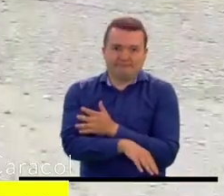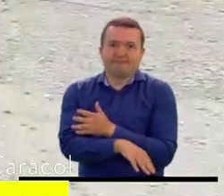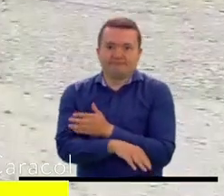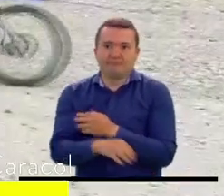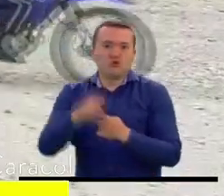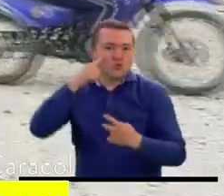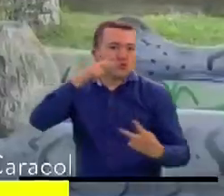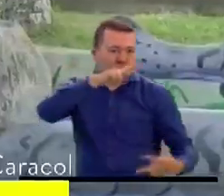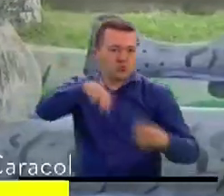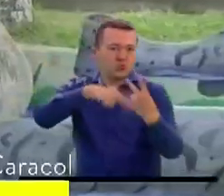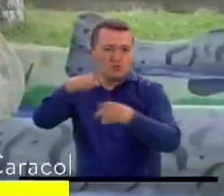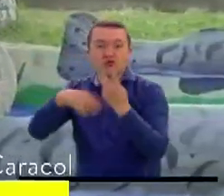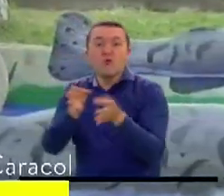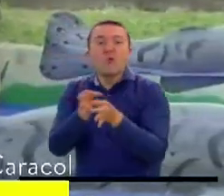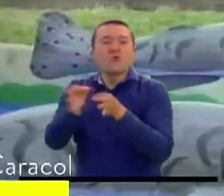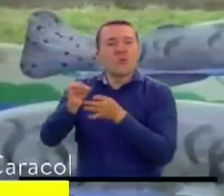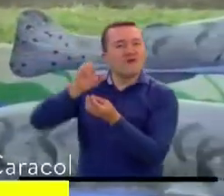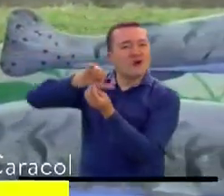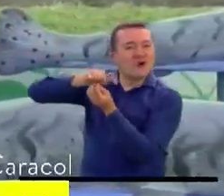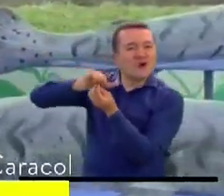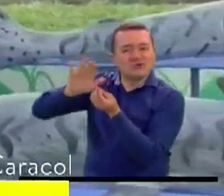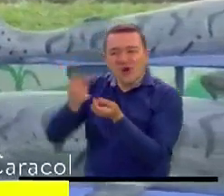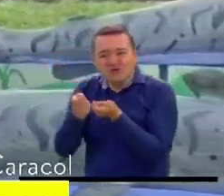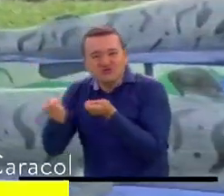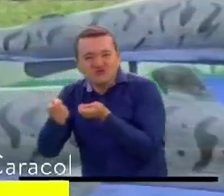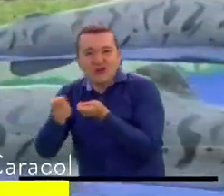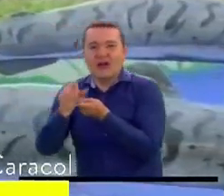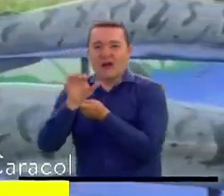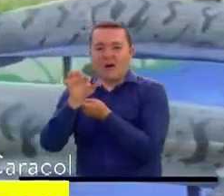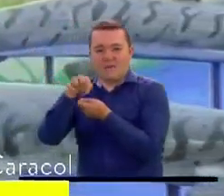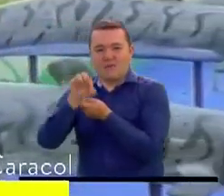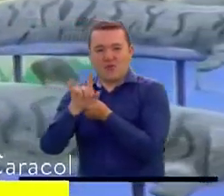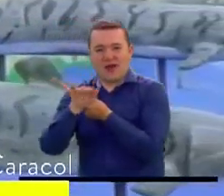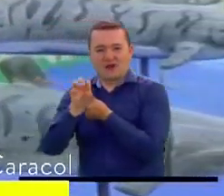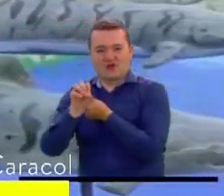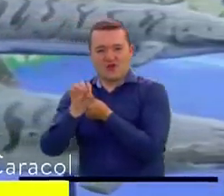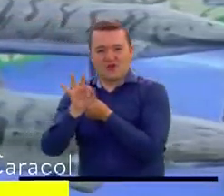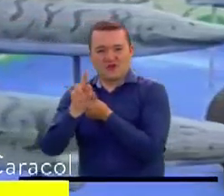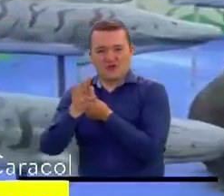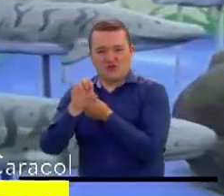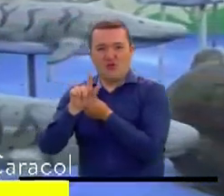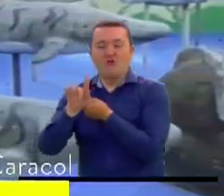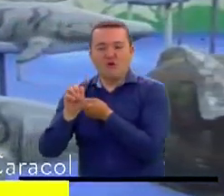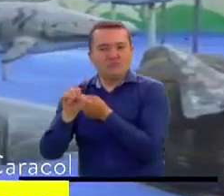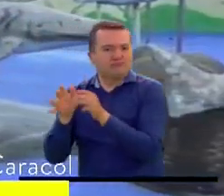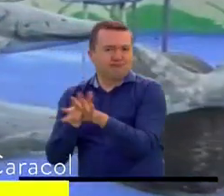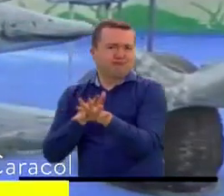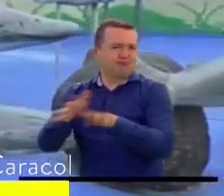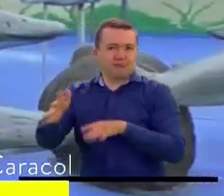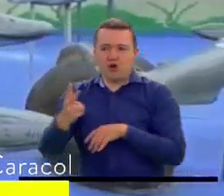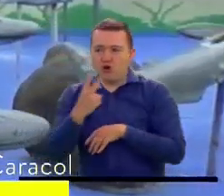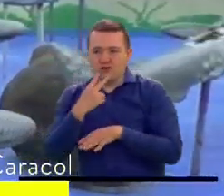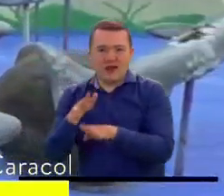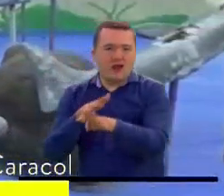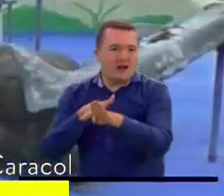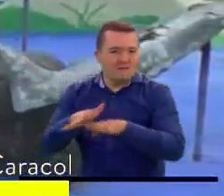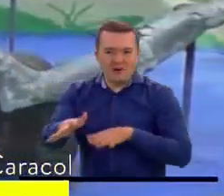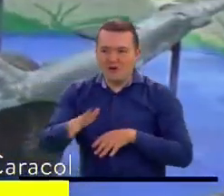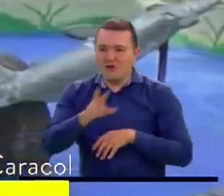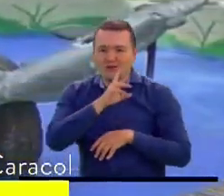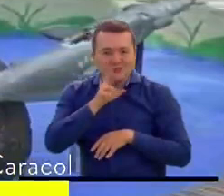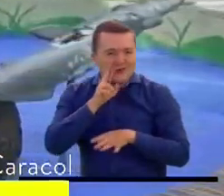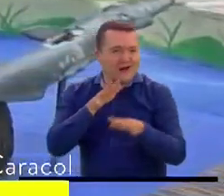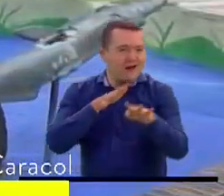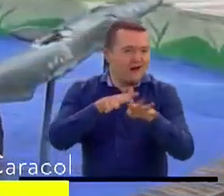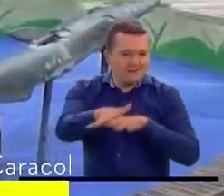Triunfo, Antioquia, ha golpeado fuertemente la economía de los parques, hoteles, restaurantes y todos